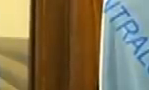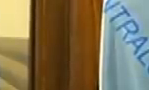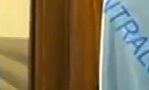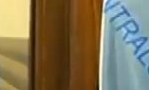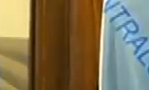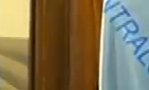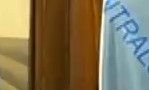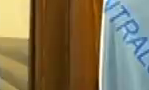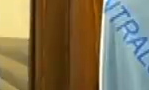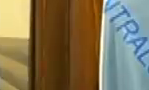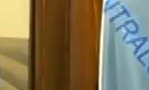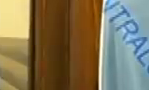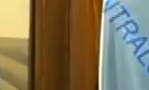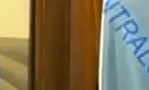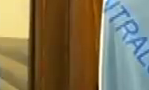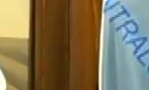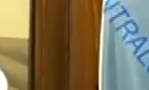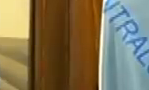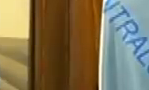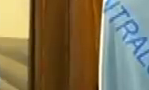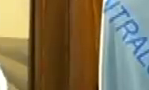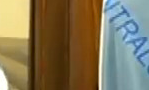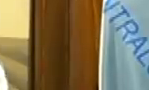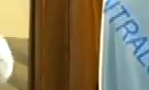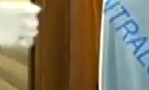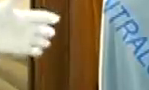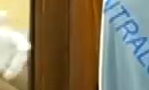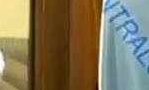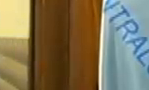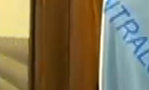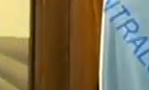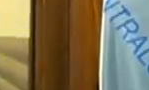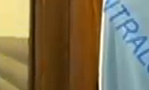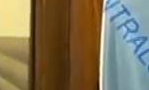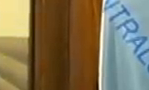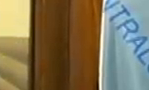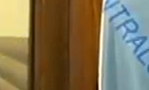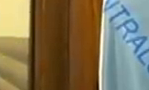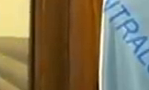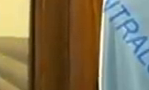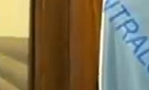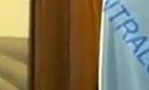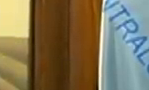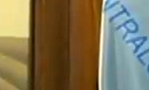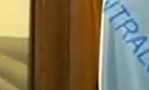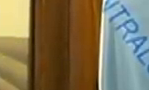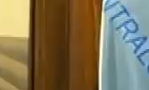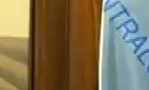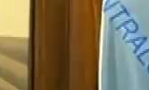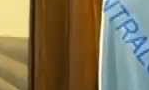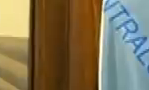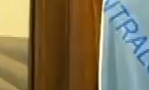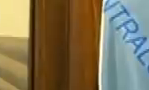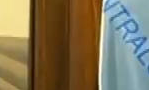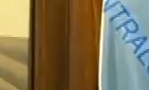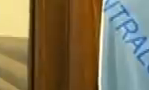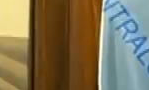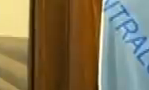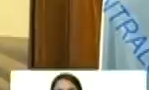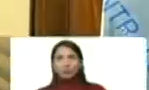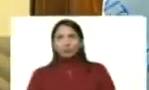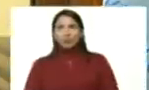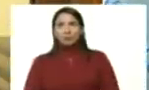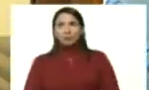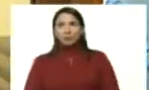narcotráfico, terrorismo y lo que tiene que ver con las mafias organizadas y la recuperación